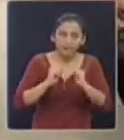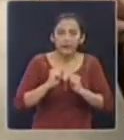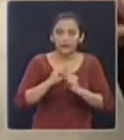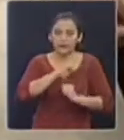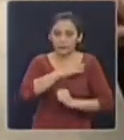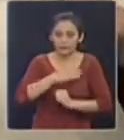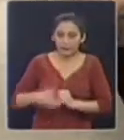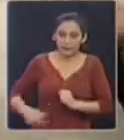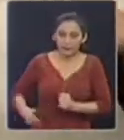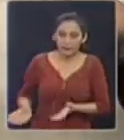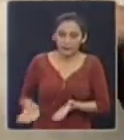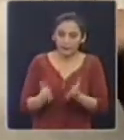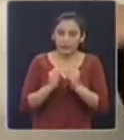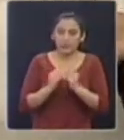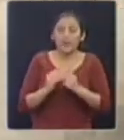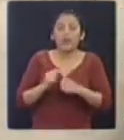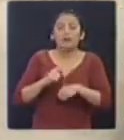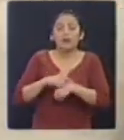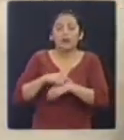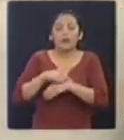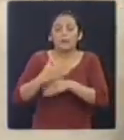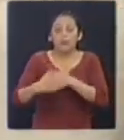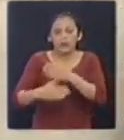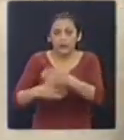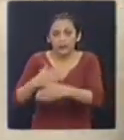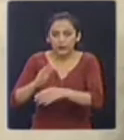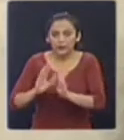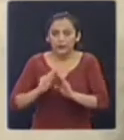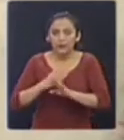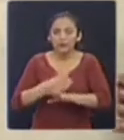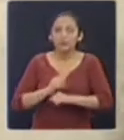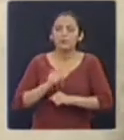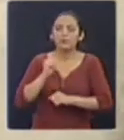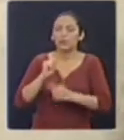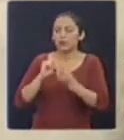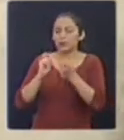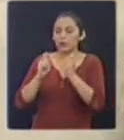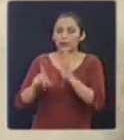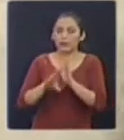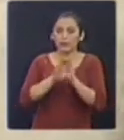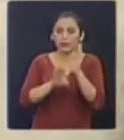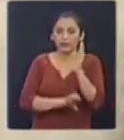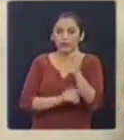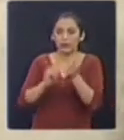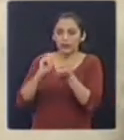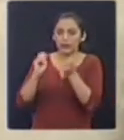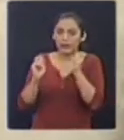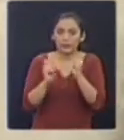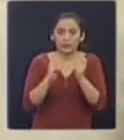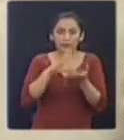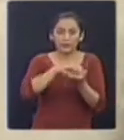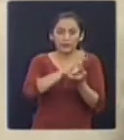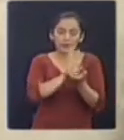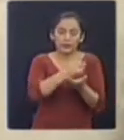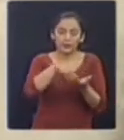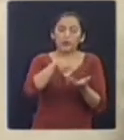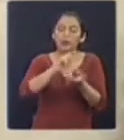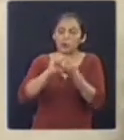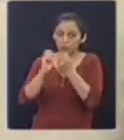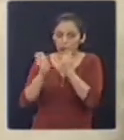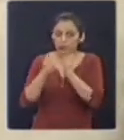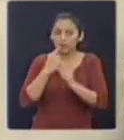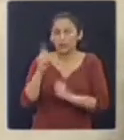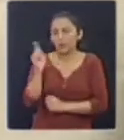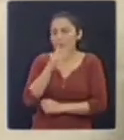era modificar la Constitución, que lo hizo el Congreso, porque eso no podía hacerlo el presidente de la República. Pero, en todo caso, es